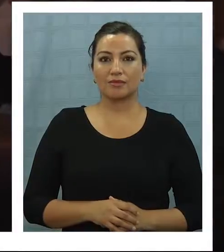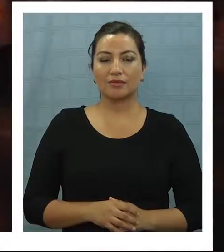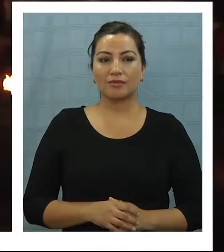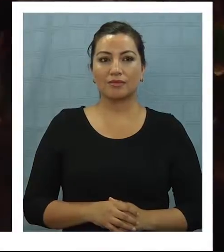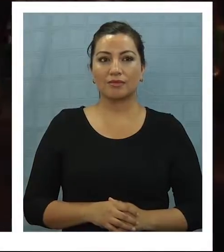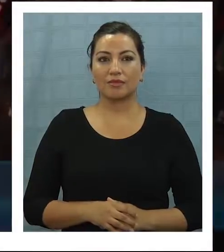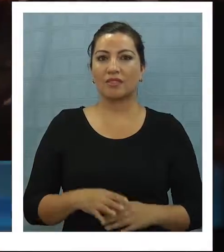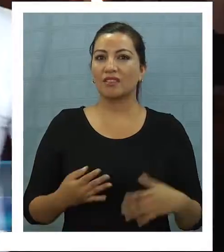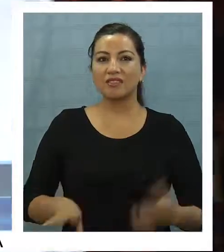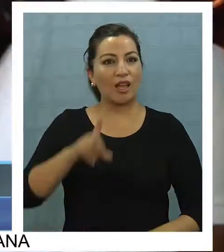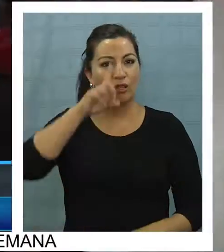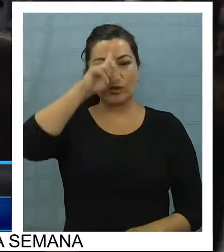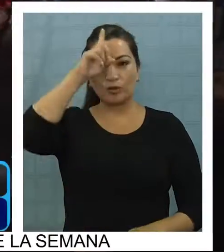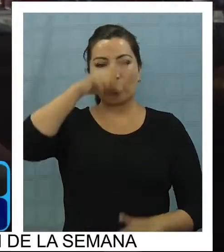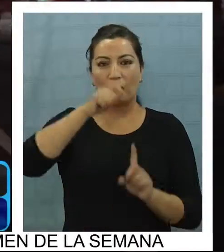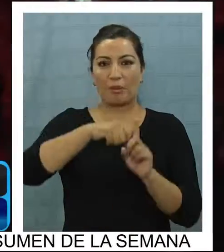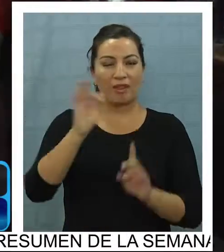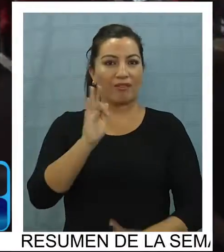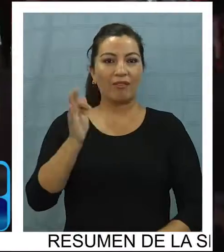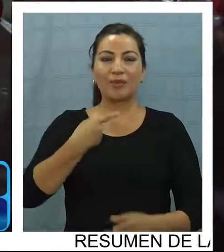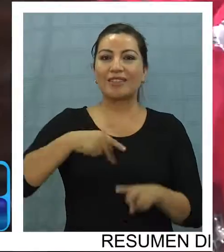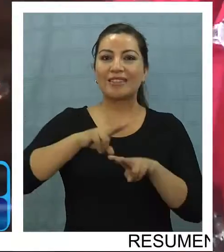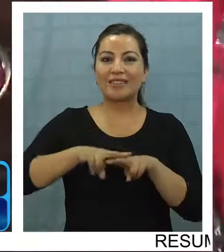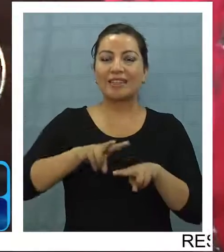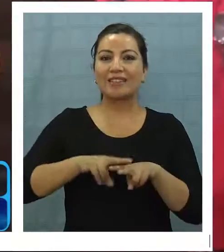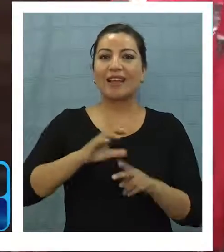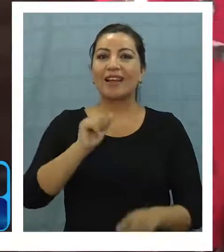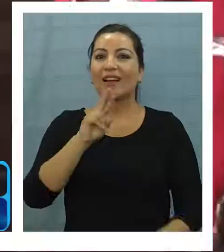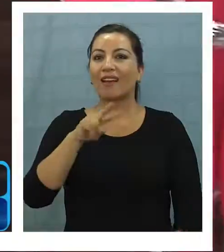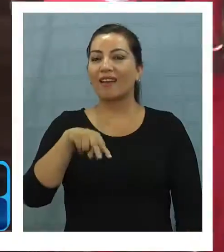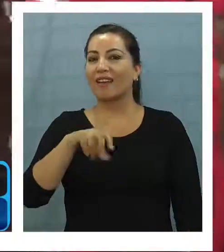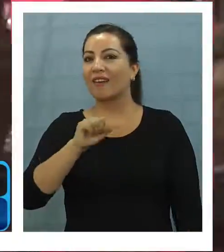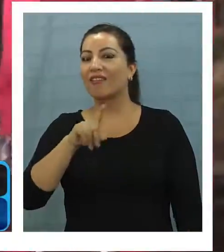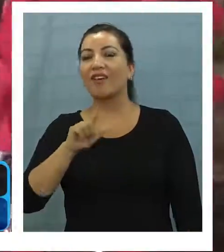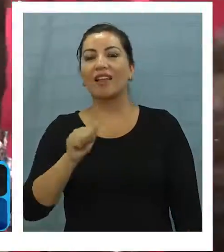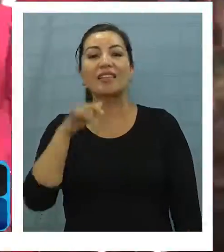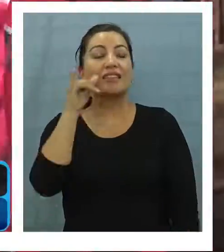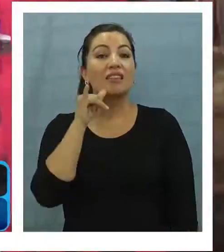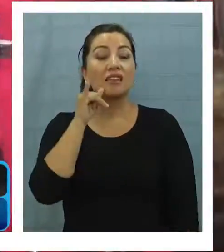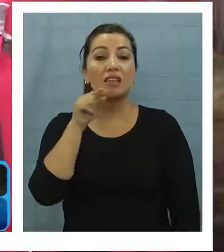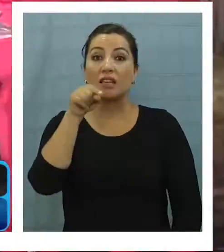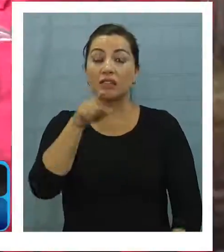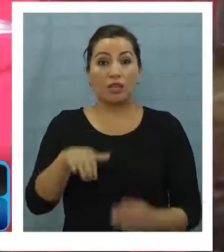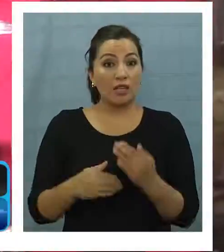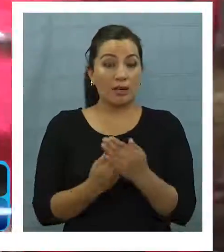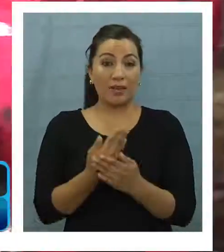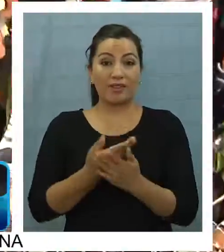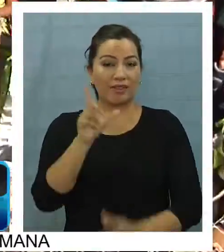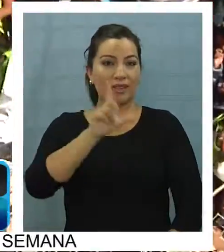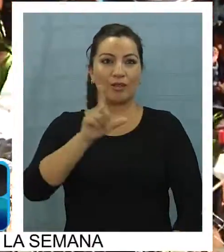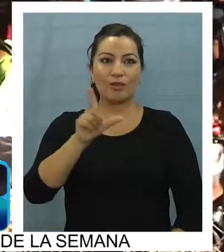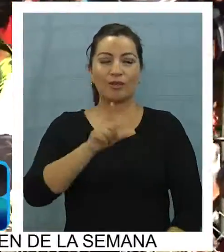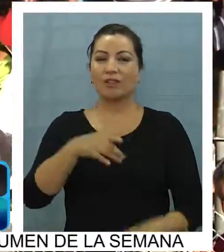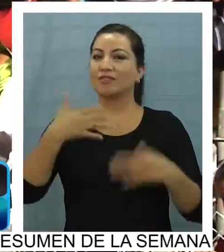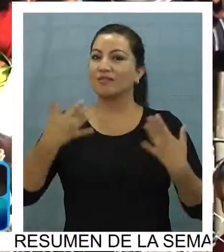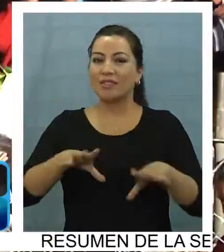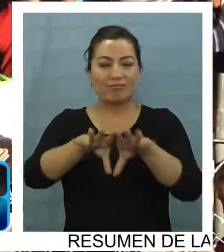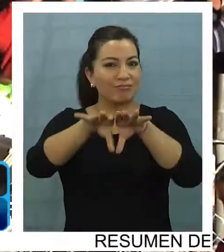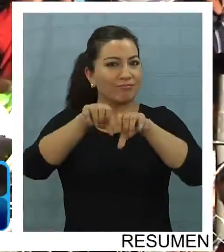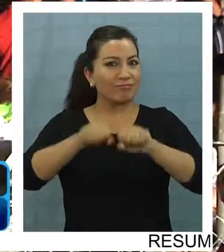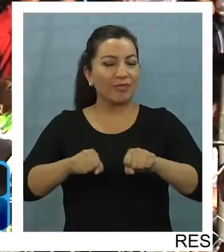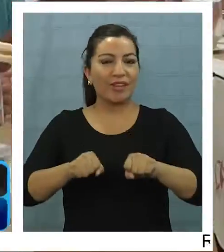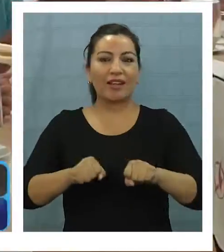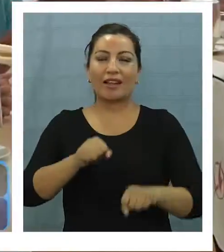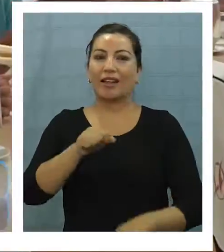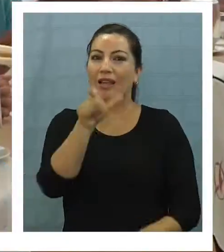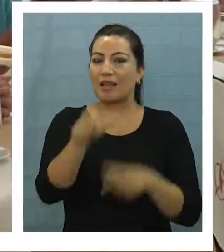Como ya es tradicional en el mes de febrero se realizará el Carnaval de Iquique, para lo cual la mañana de este lunes se confirmaron los artistas